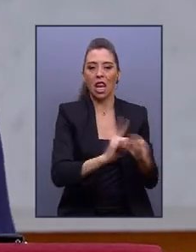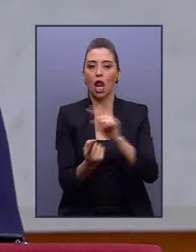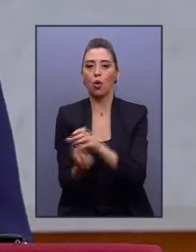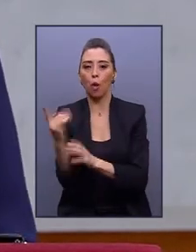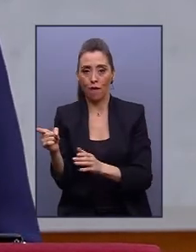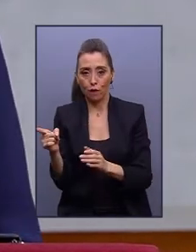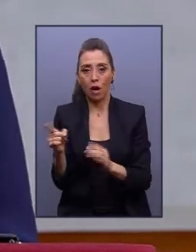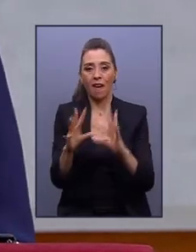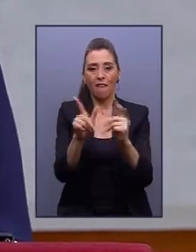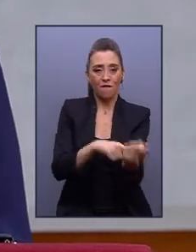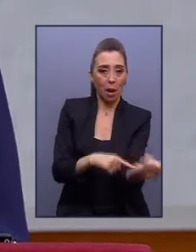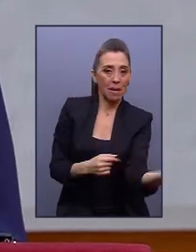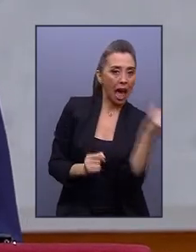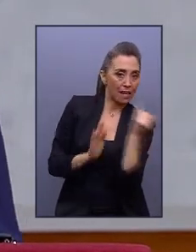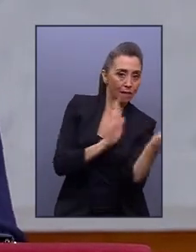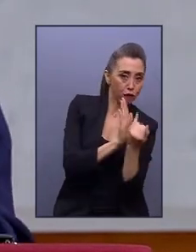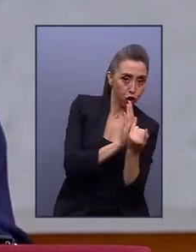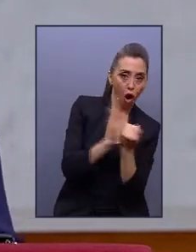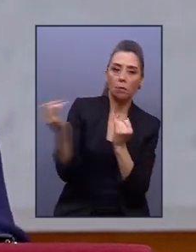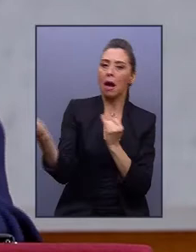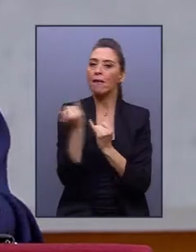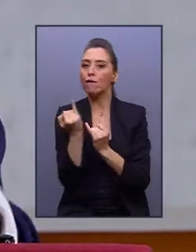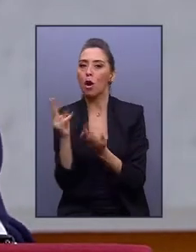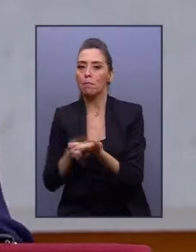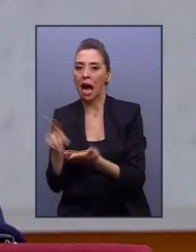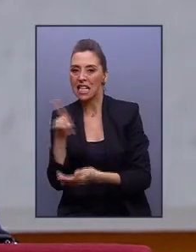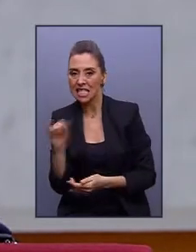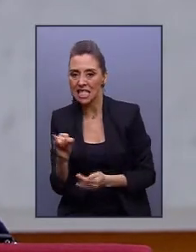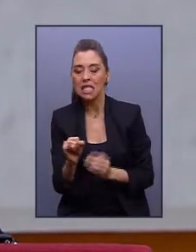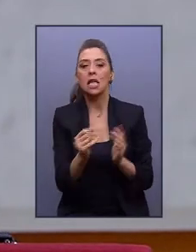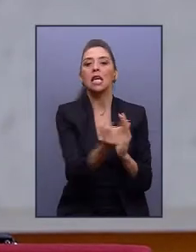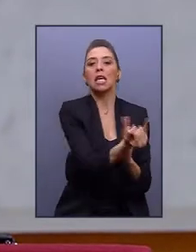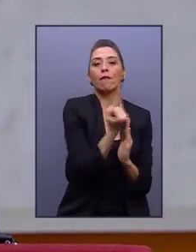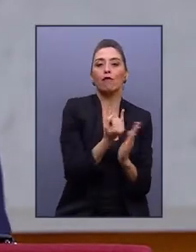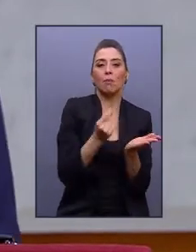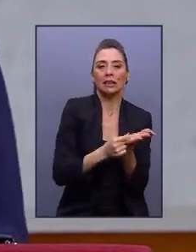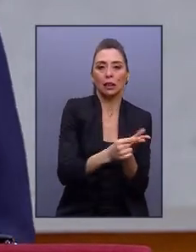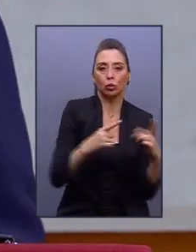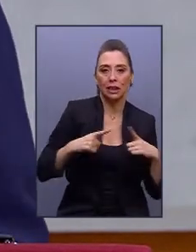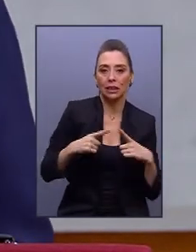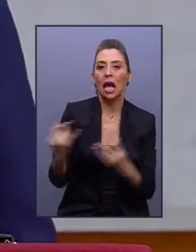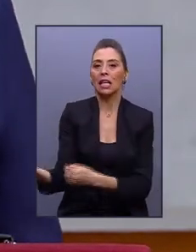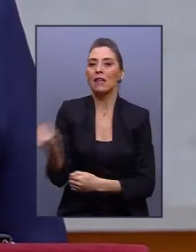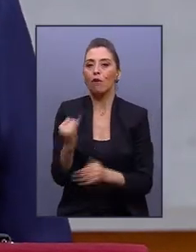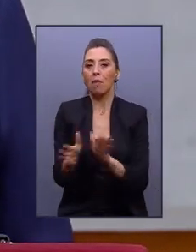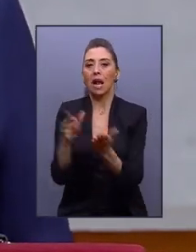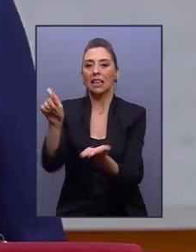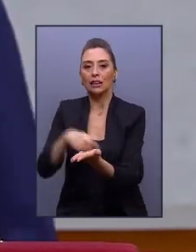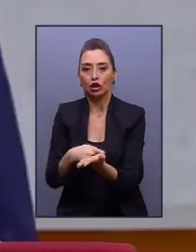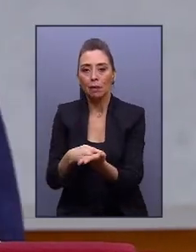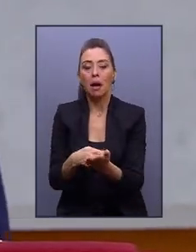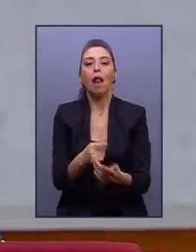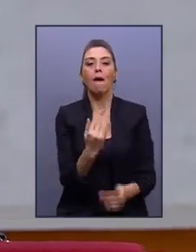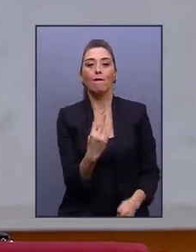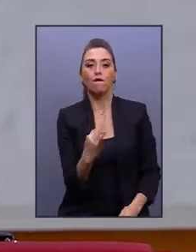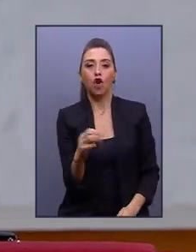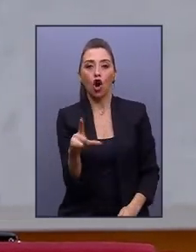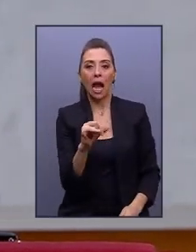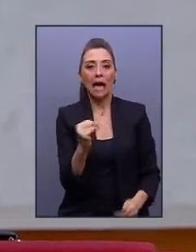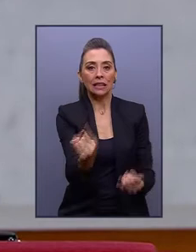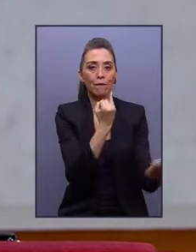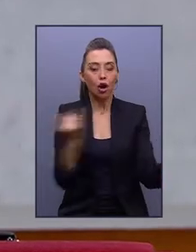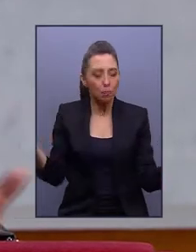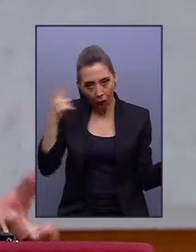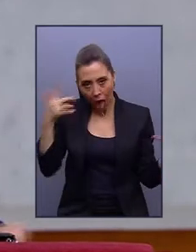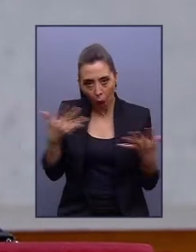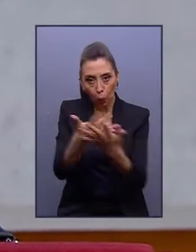datos que entregan las familias con otras fuentes, como impuestos internos, seguro de cesantía, registro civil o FONASA. Además, se miden situaciones